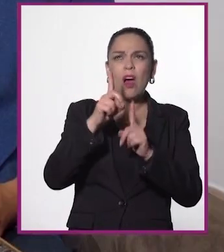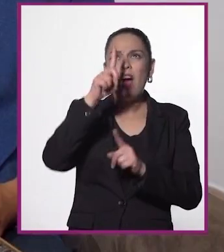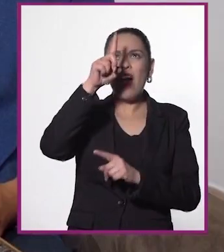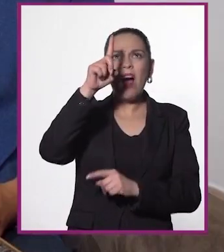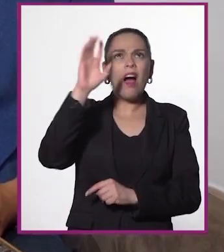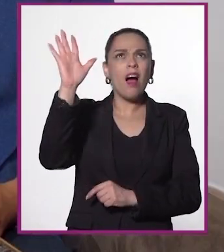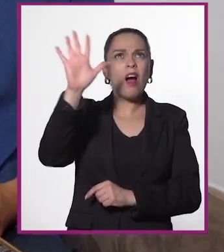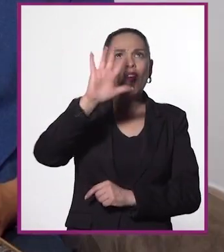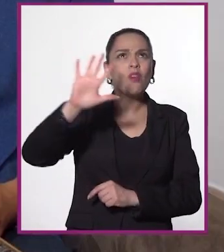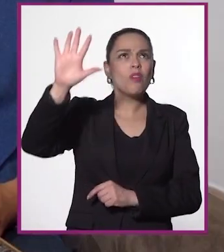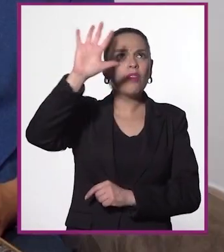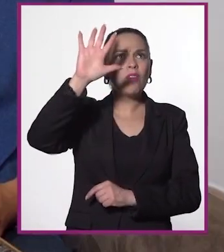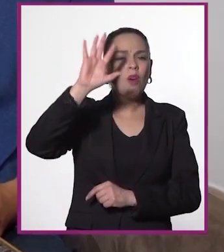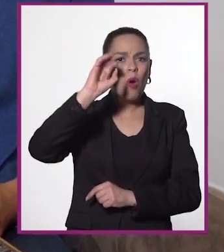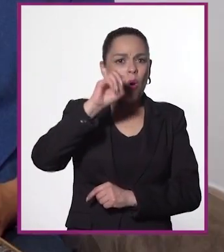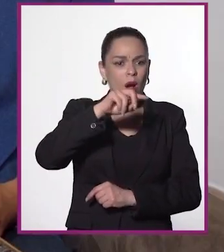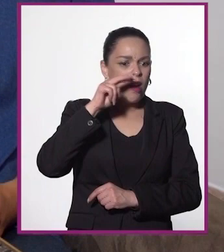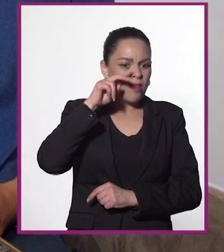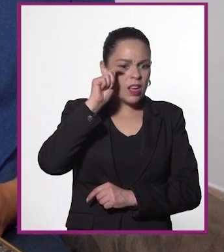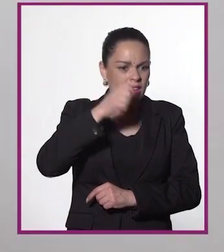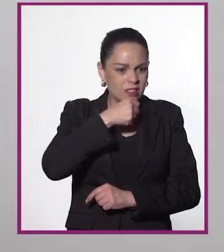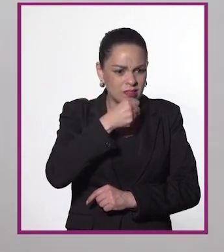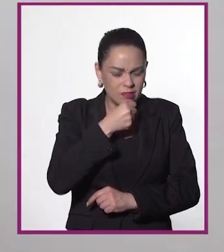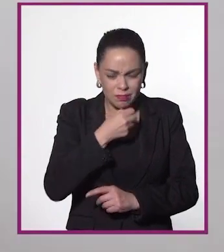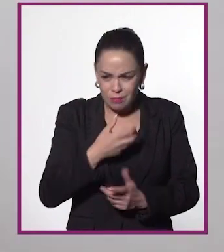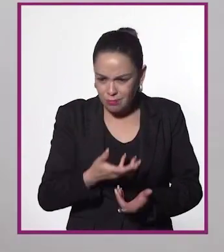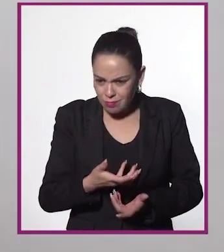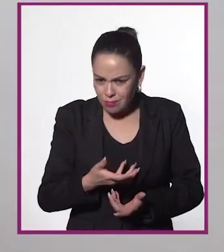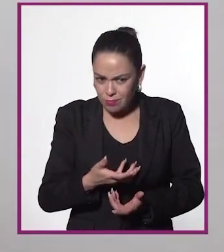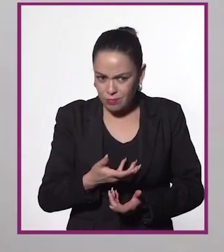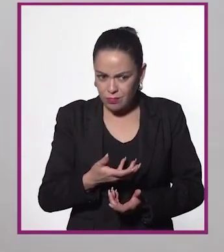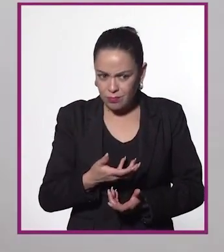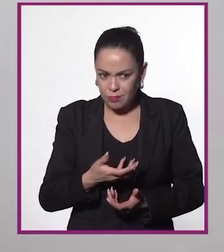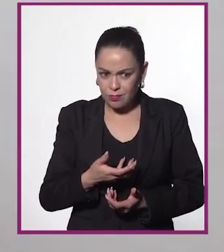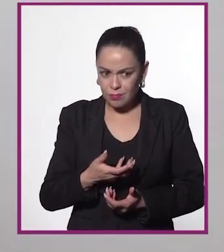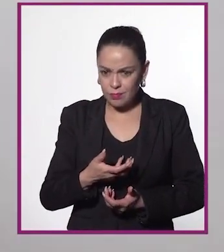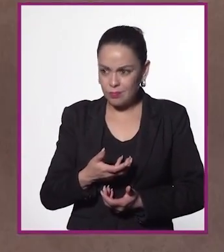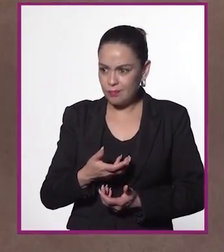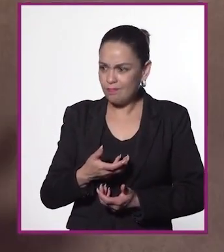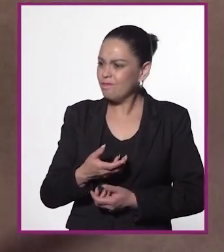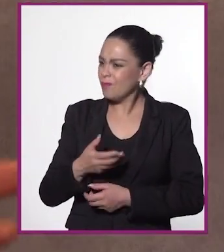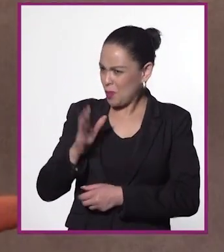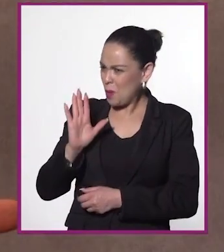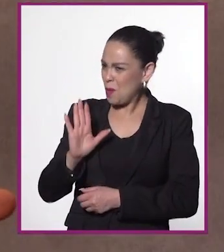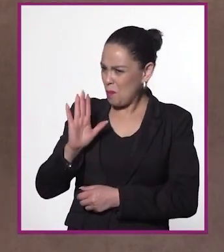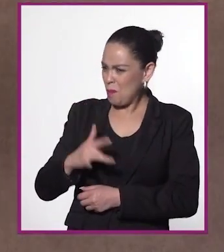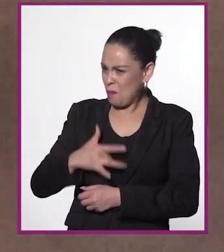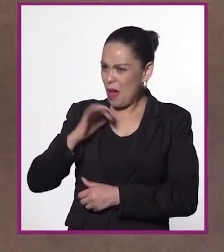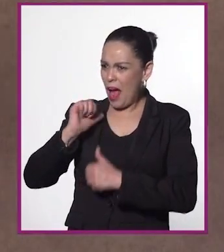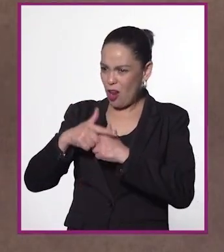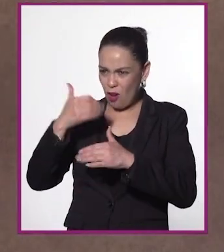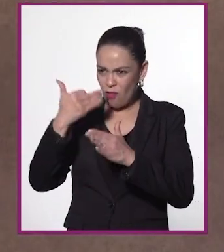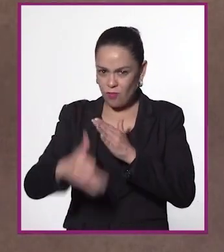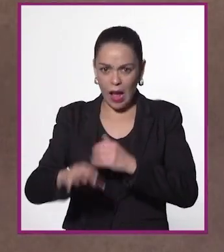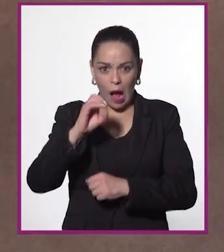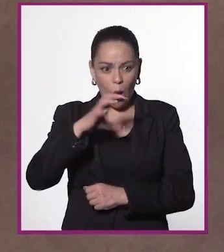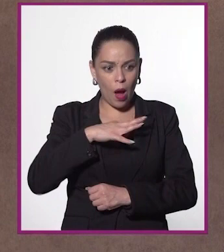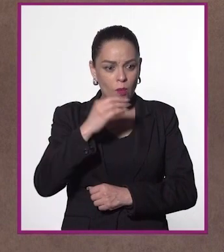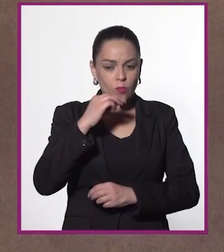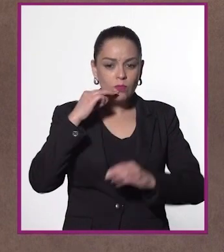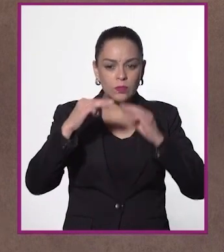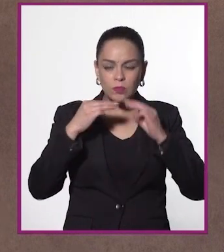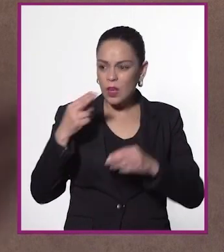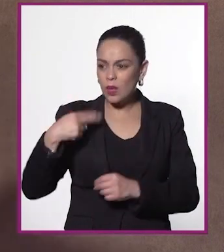se hace bebé siendo viejito. ¿No sientes como que hay algo que falta? O como si hubiera varios mensajes que no